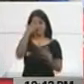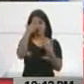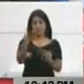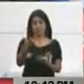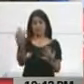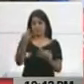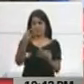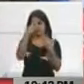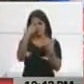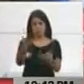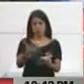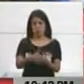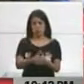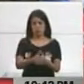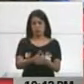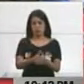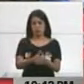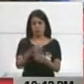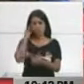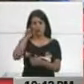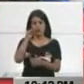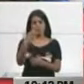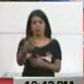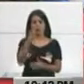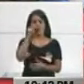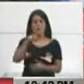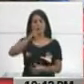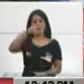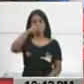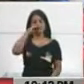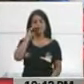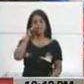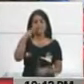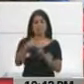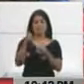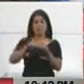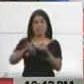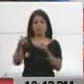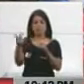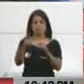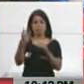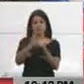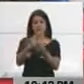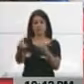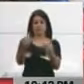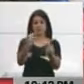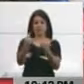verdad, de maestro a José Vicente Rangel y a su esposa Anita, que no se pela en este programa.